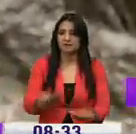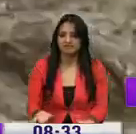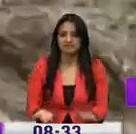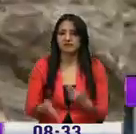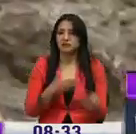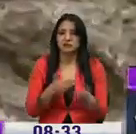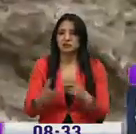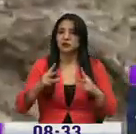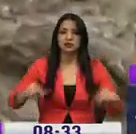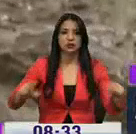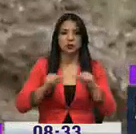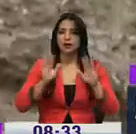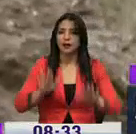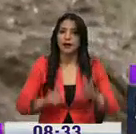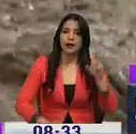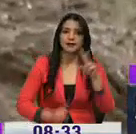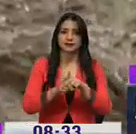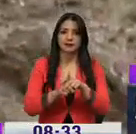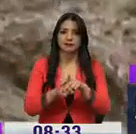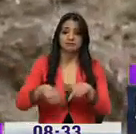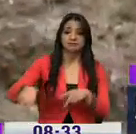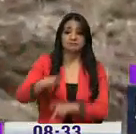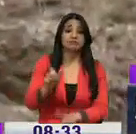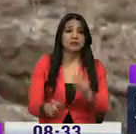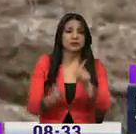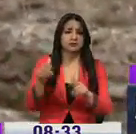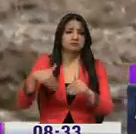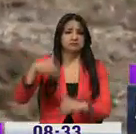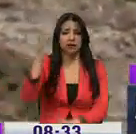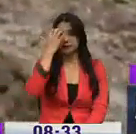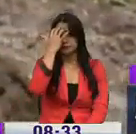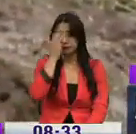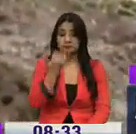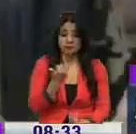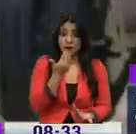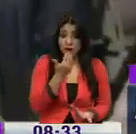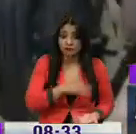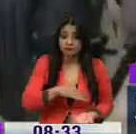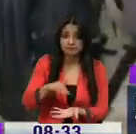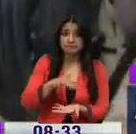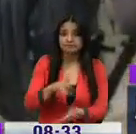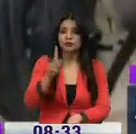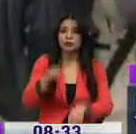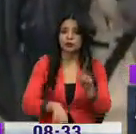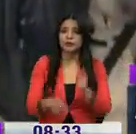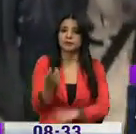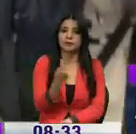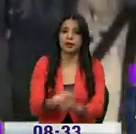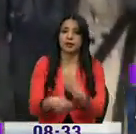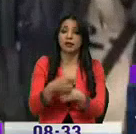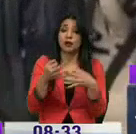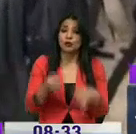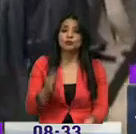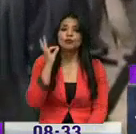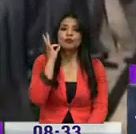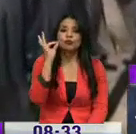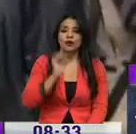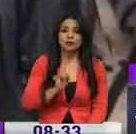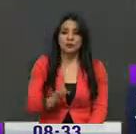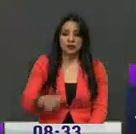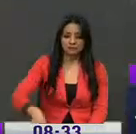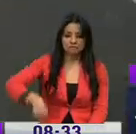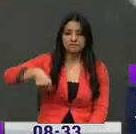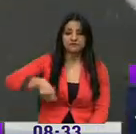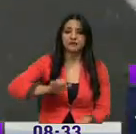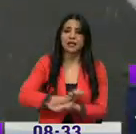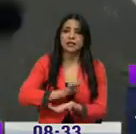jurisdicciones políticas. Los que sufren son los habitantes. No tienen cómo sacar sus productos. A Margarita la encontramos en la vía, cargaba en un